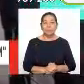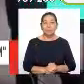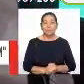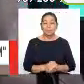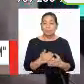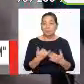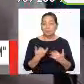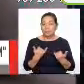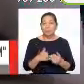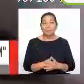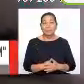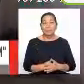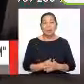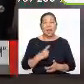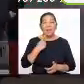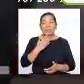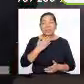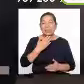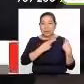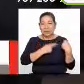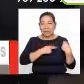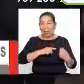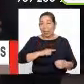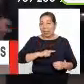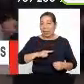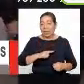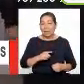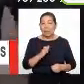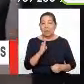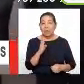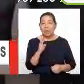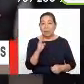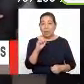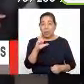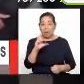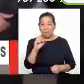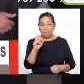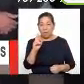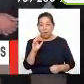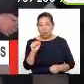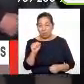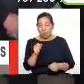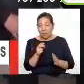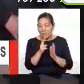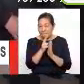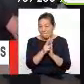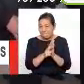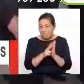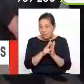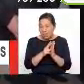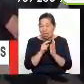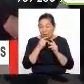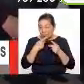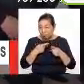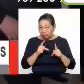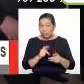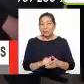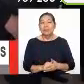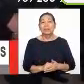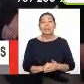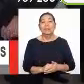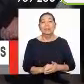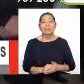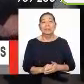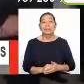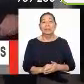Bien, el jefe de la DIRINCRI, el general Luis Flores, ha mostrado también parte del video que había sido difundido en las redes